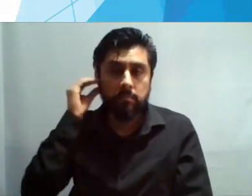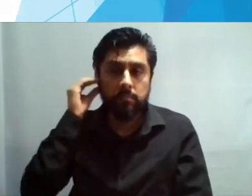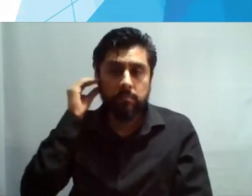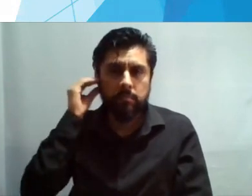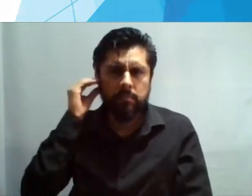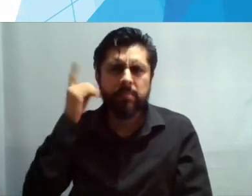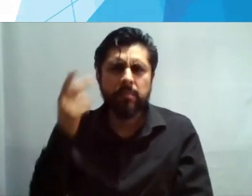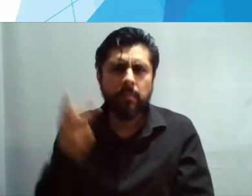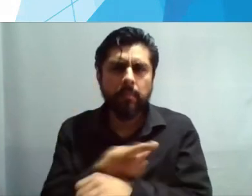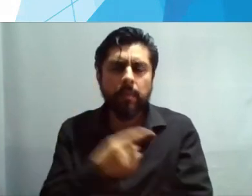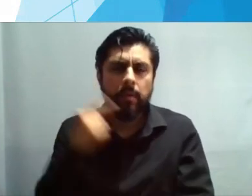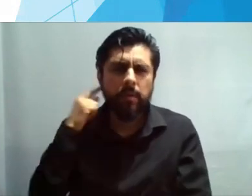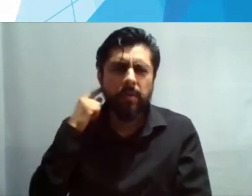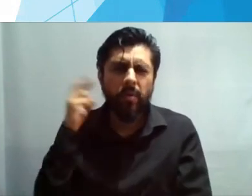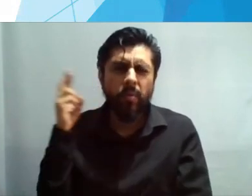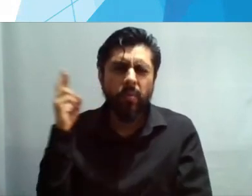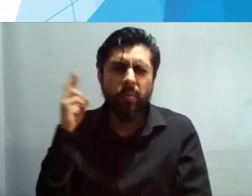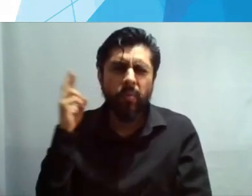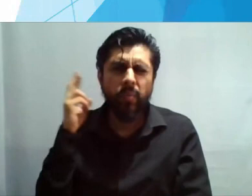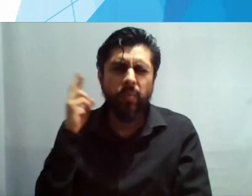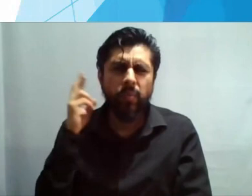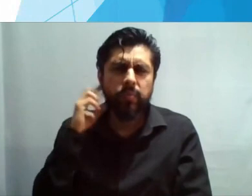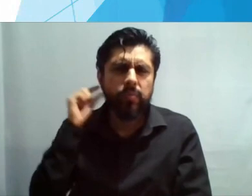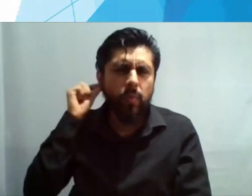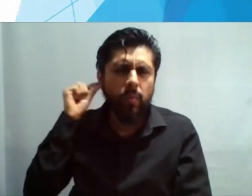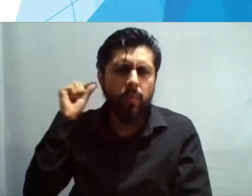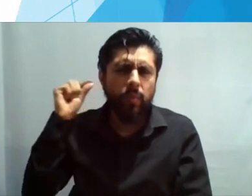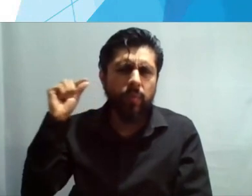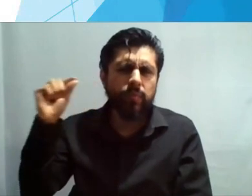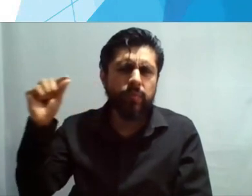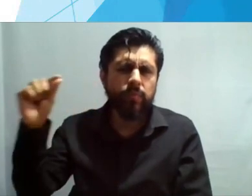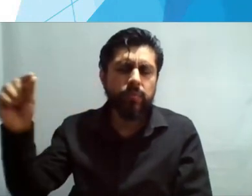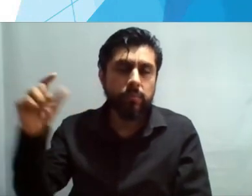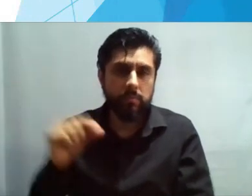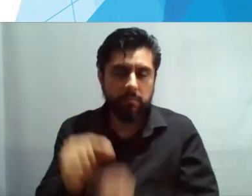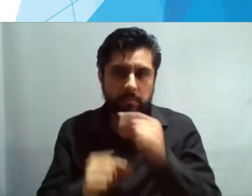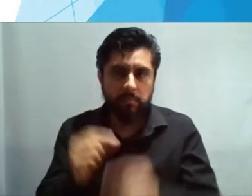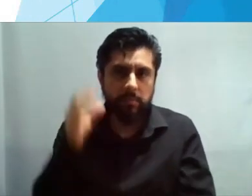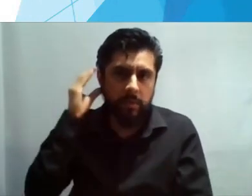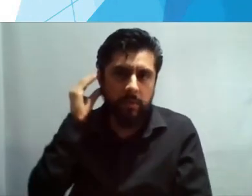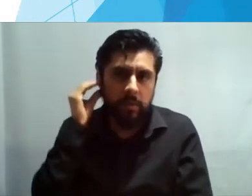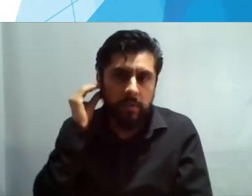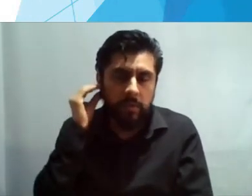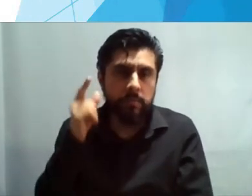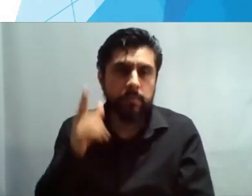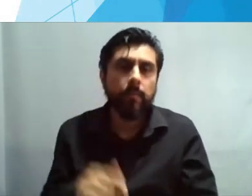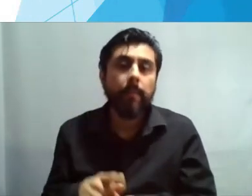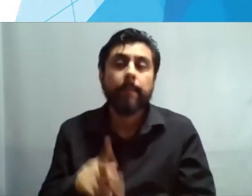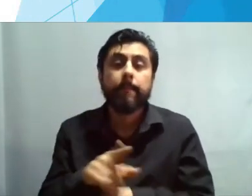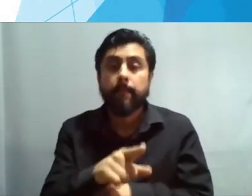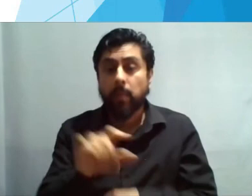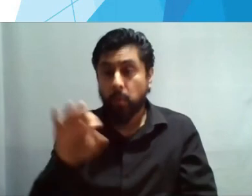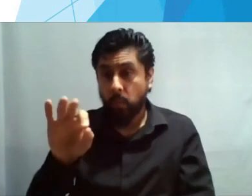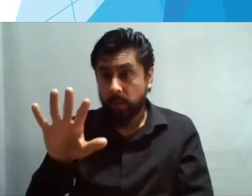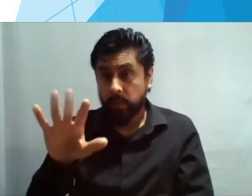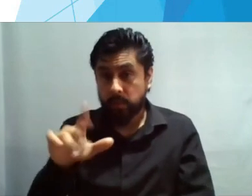oído. Entonces, claro que al bajar su audición, pues escucha menos y entiende menos. Pero de entrada a esta edad, no puedo decir